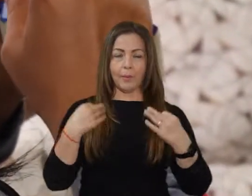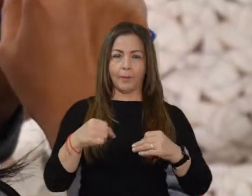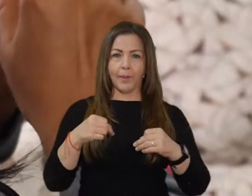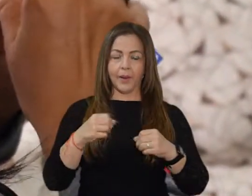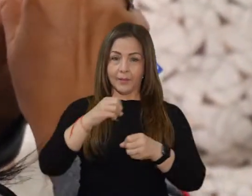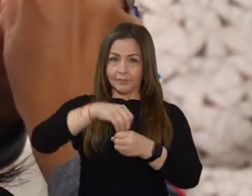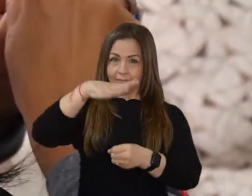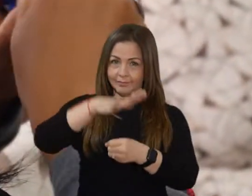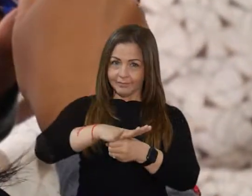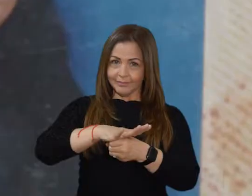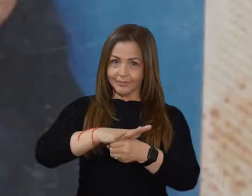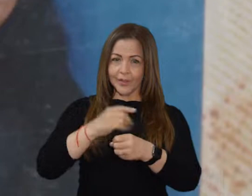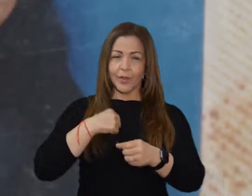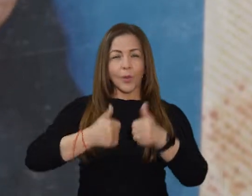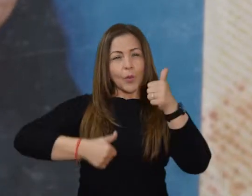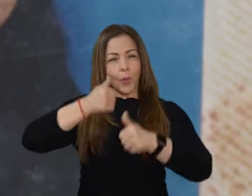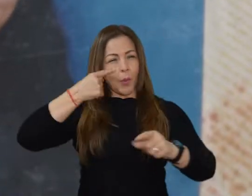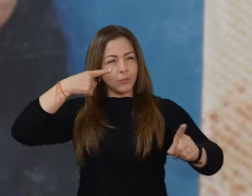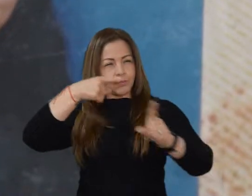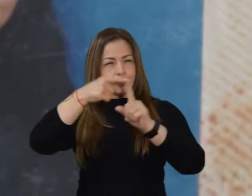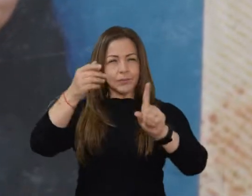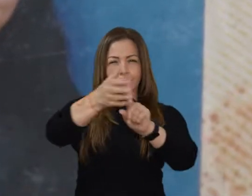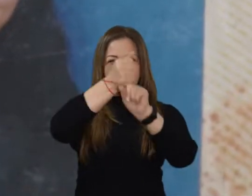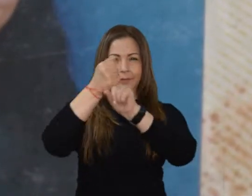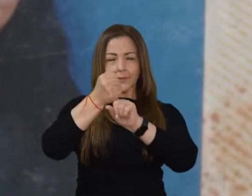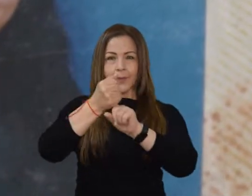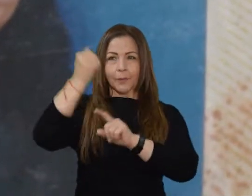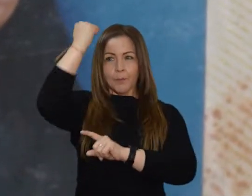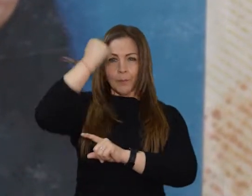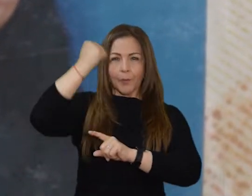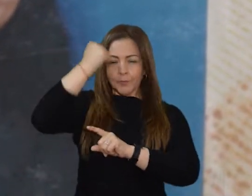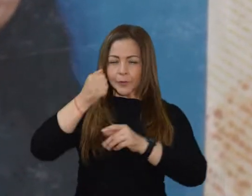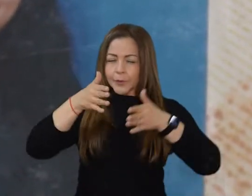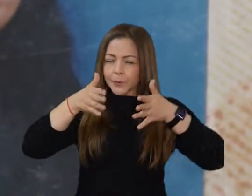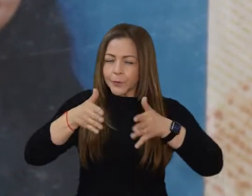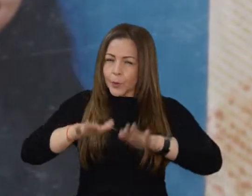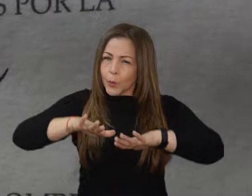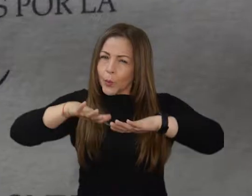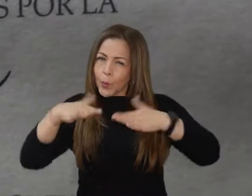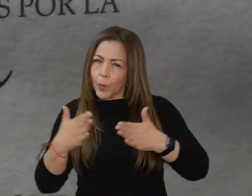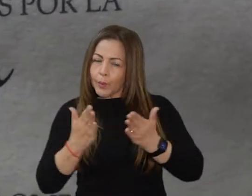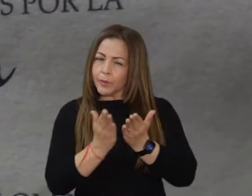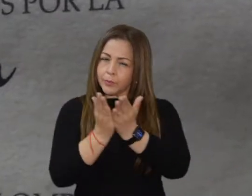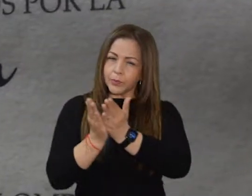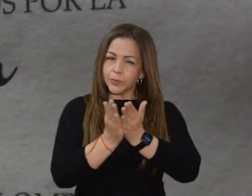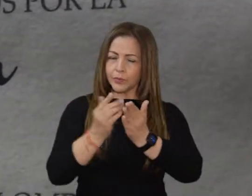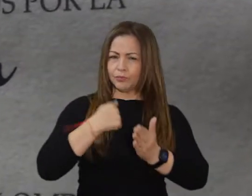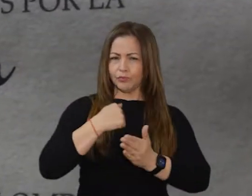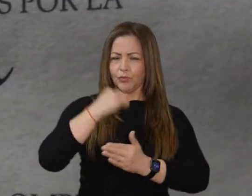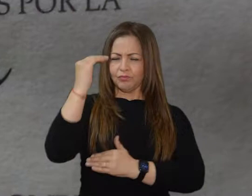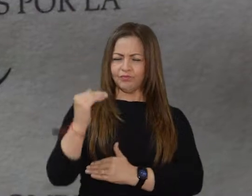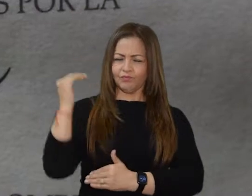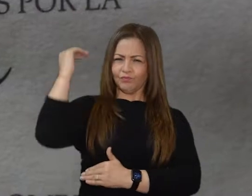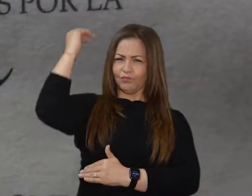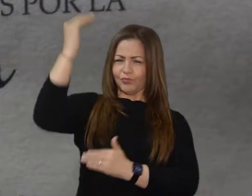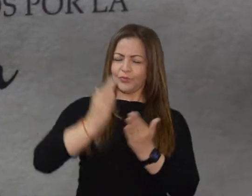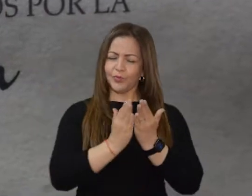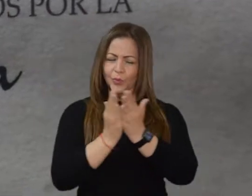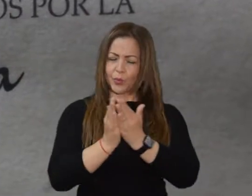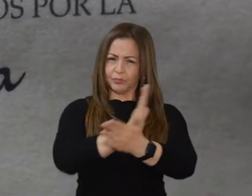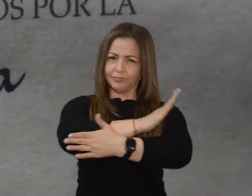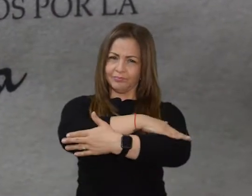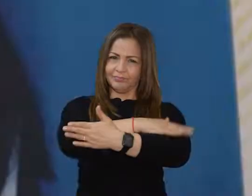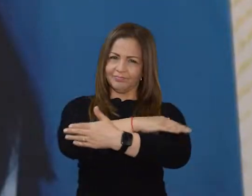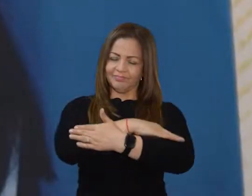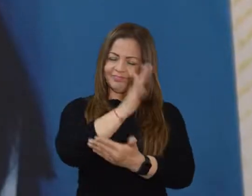regular. El reto más grande, más que para mí, era para los docentes. A nivel académico siempre tuve